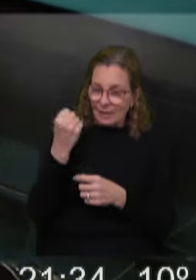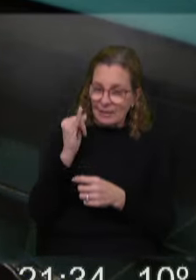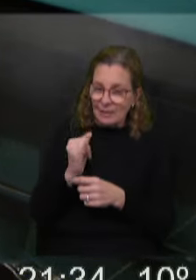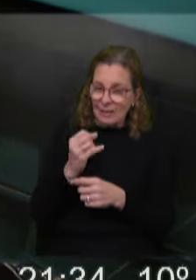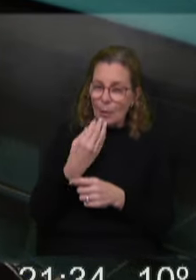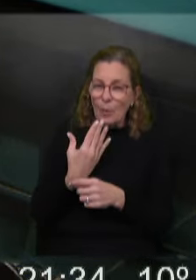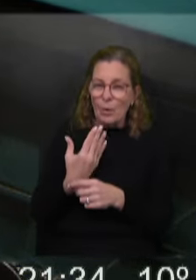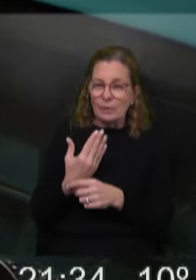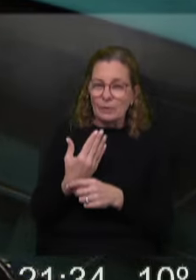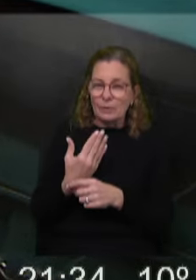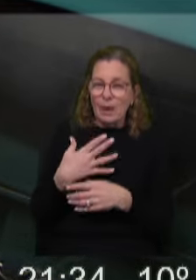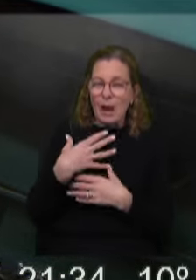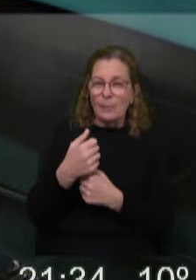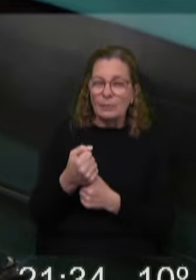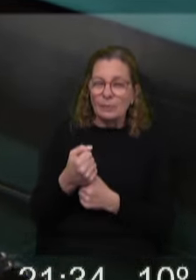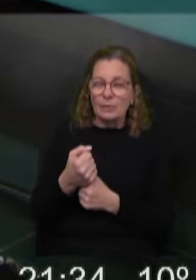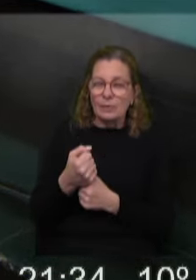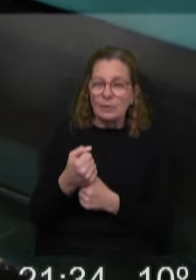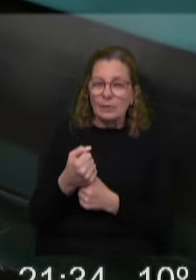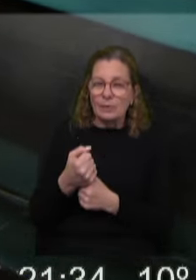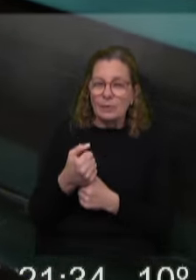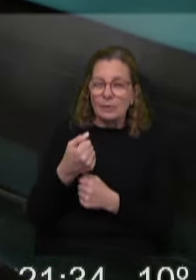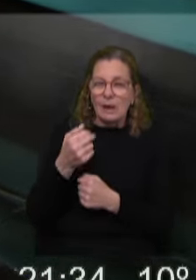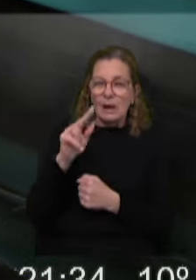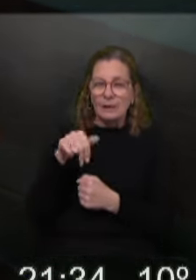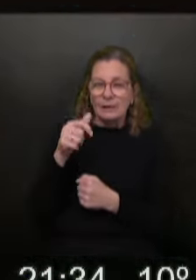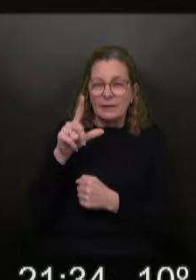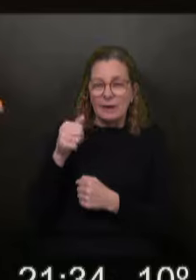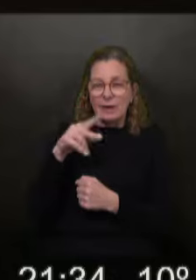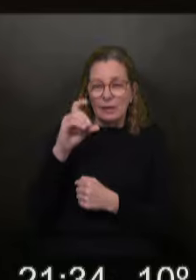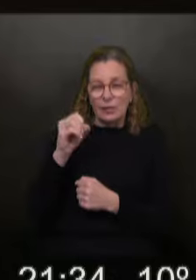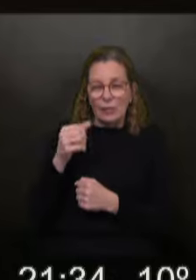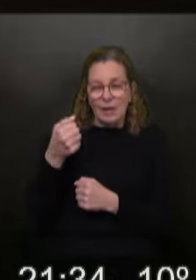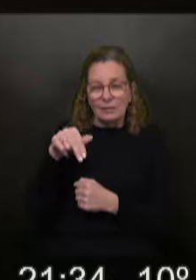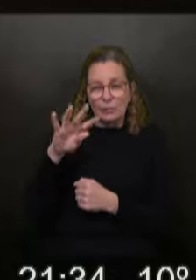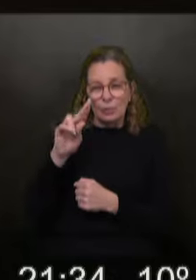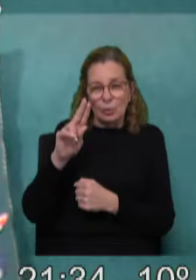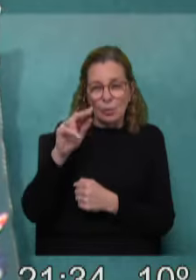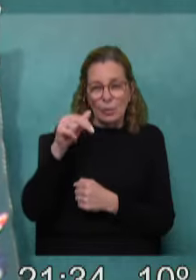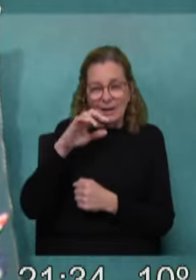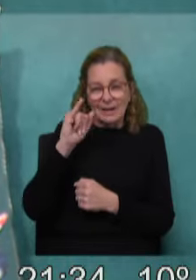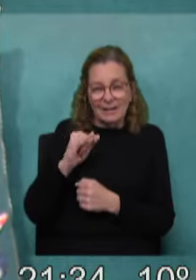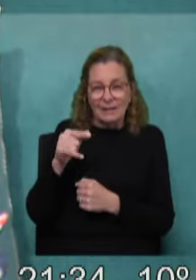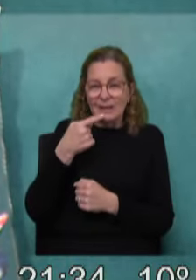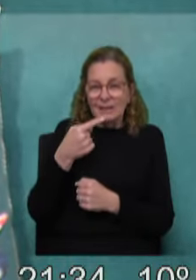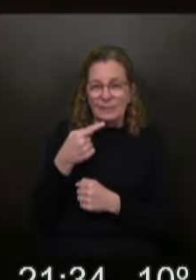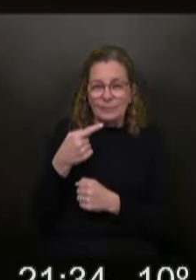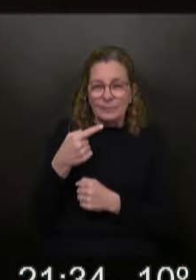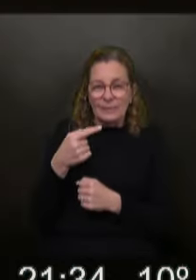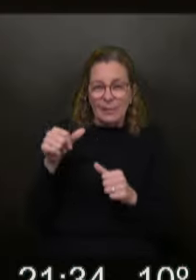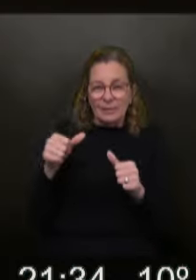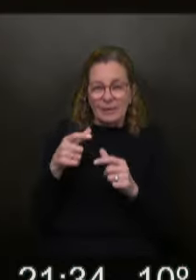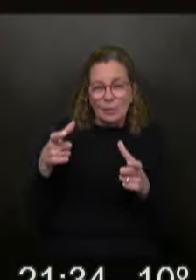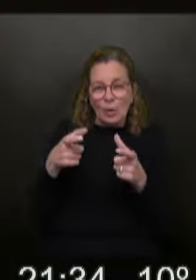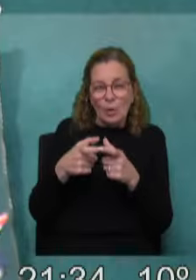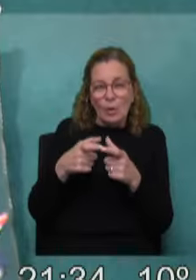cuando colaboró contigo Arnaldo Antunes, sí. Cuando eras fanático de Kiko Veneno. Tremendo. Y de repente estabas haciendo un disco